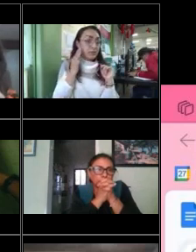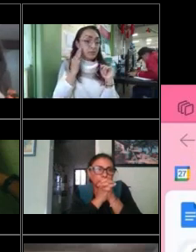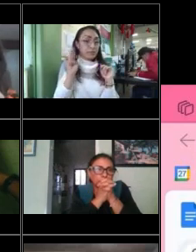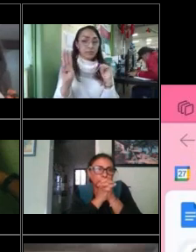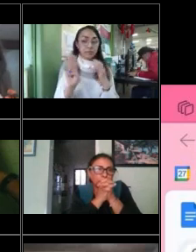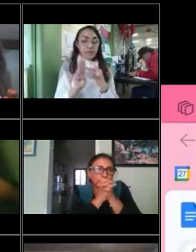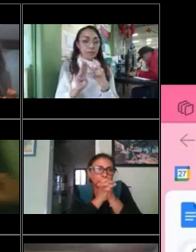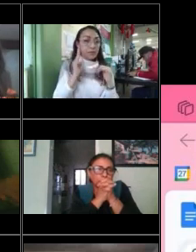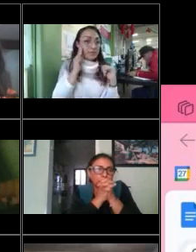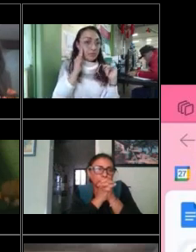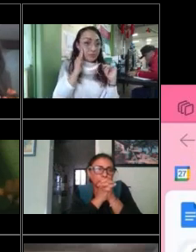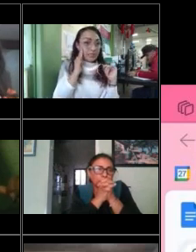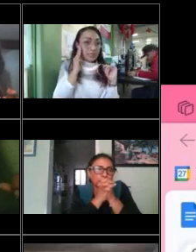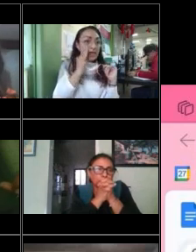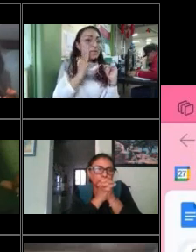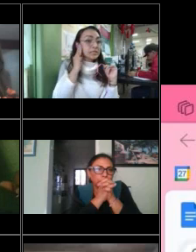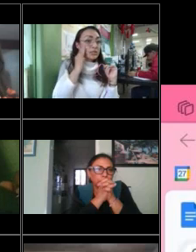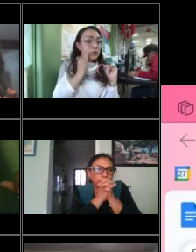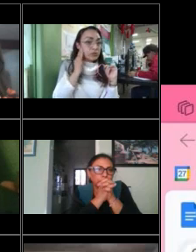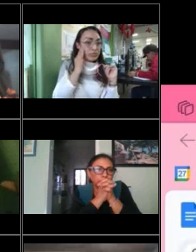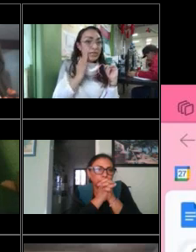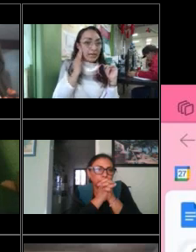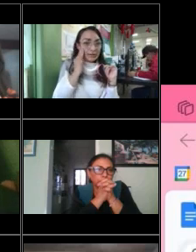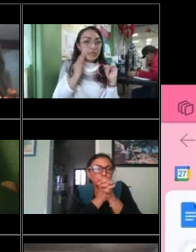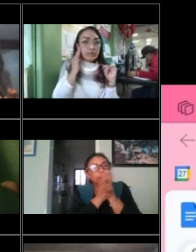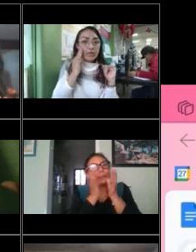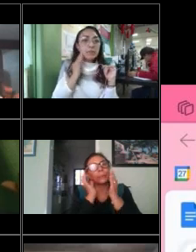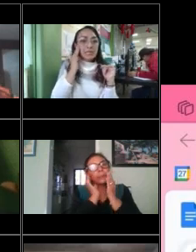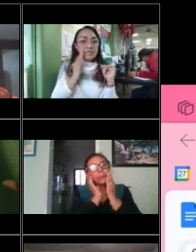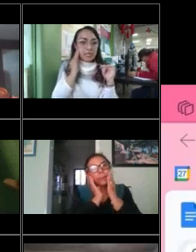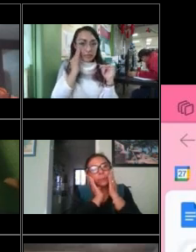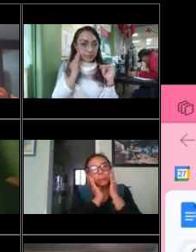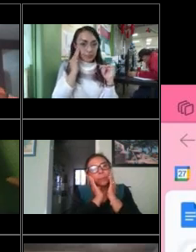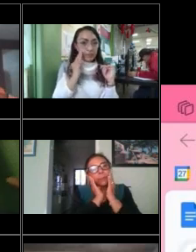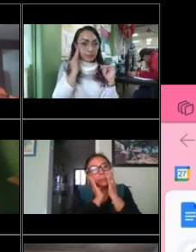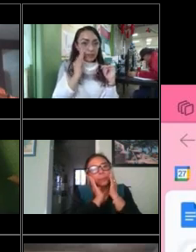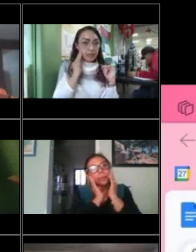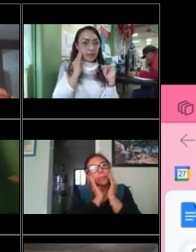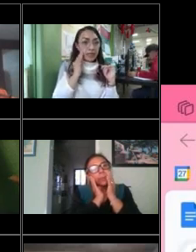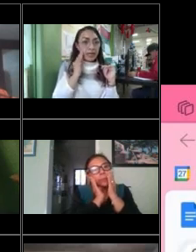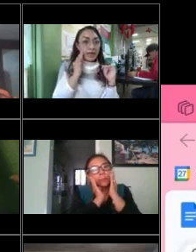arriba, la palma hacia mi mejilla, círculos hacia adelante. Manzana.